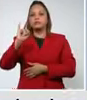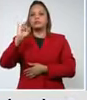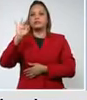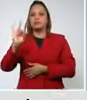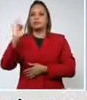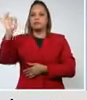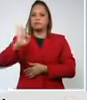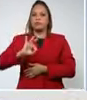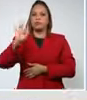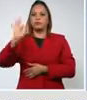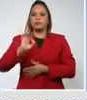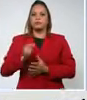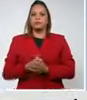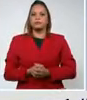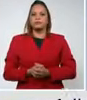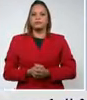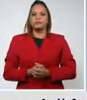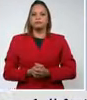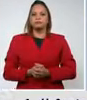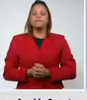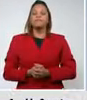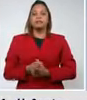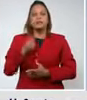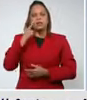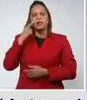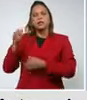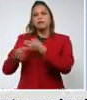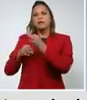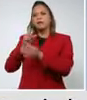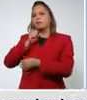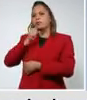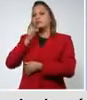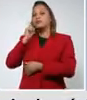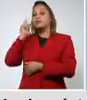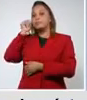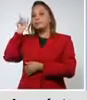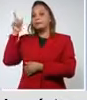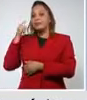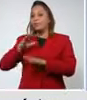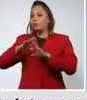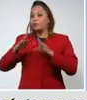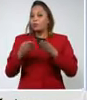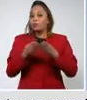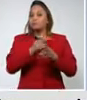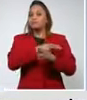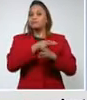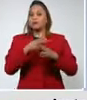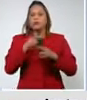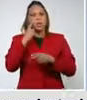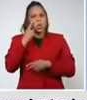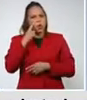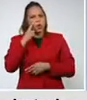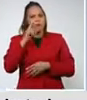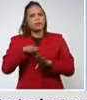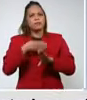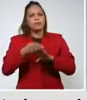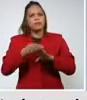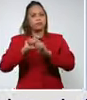5,67%. De hecho, doctor, rompe la tendencia que veníamos experimentando de disminución de los casos. Ahí lo vamos a ver después en el